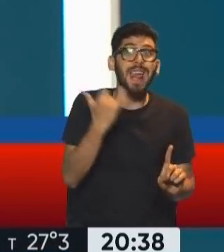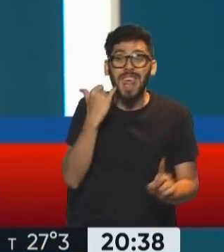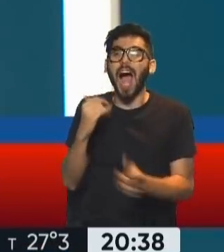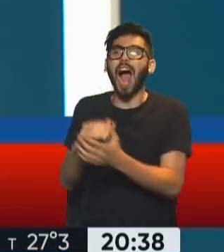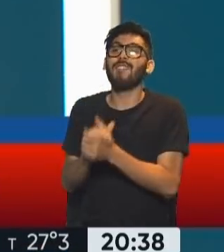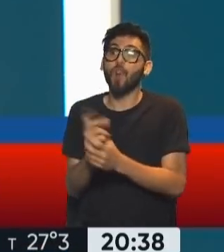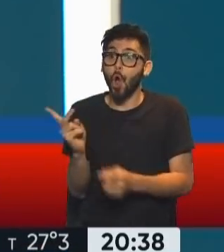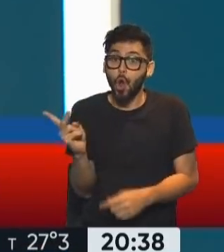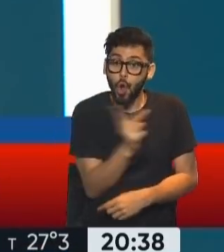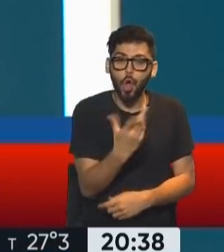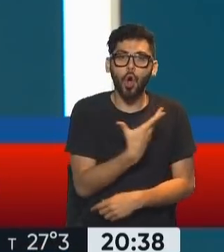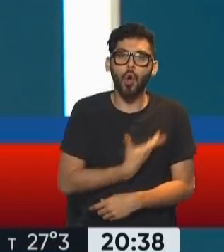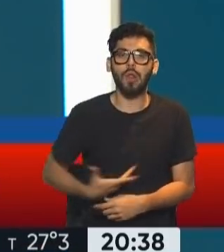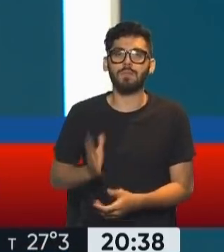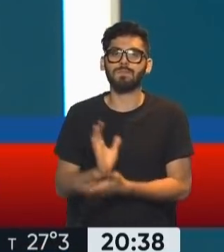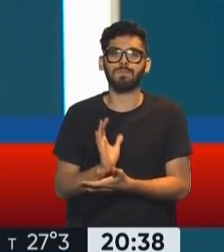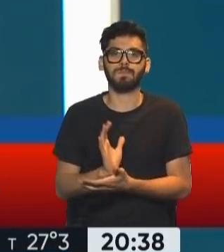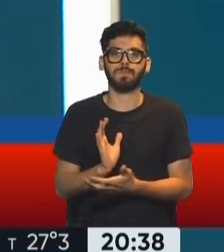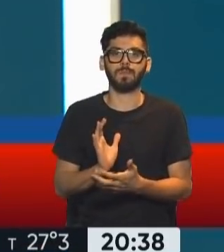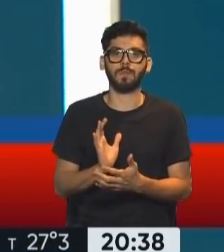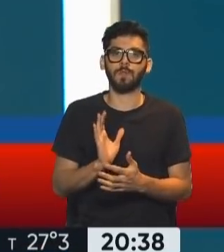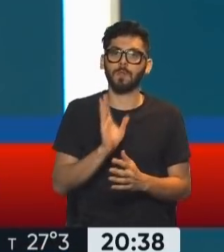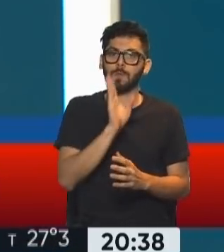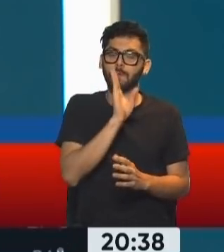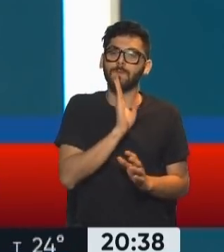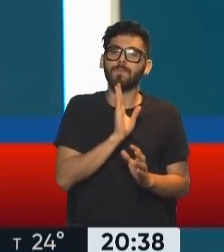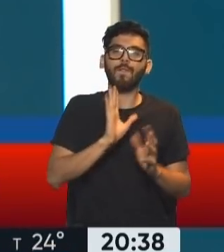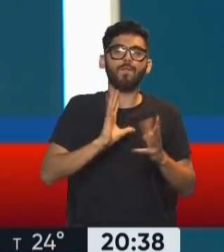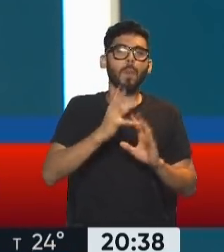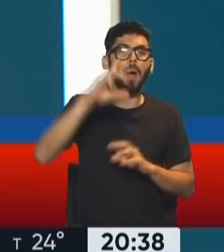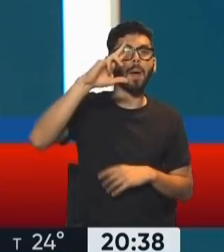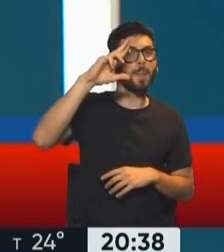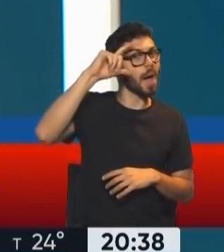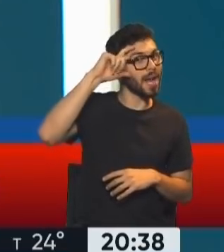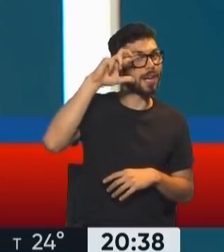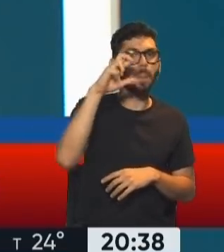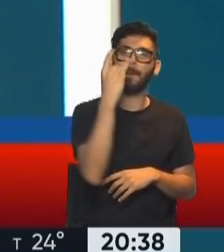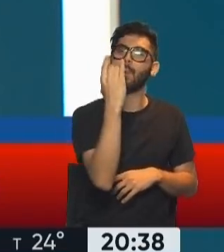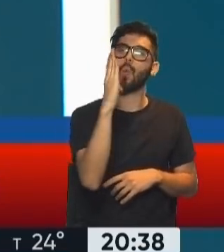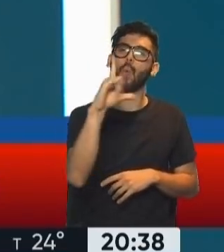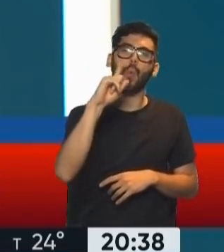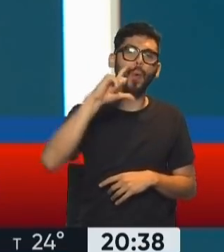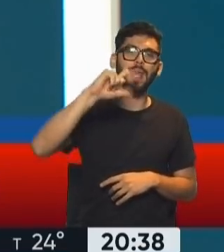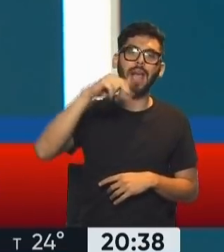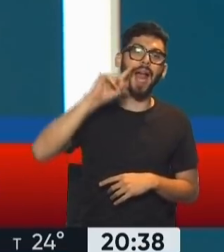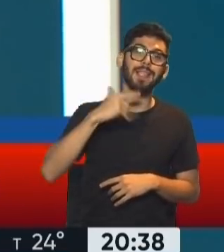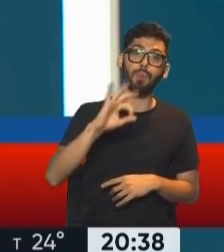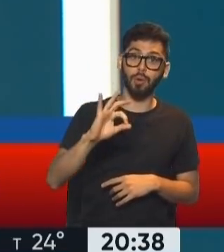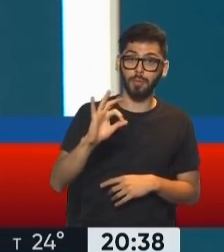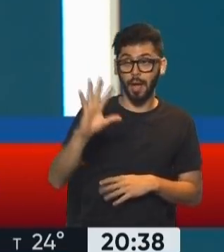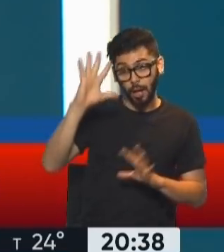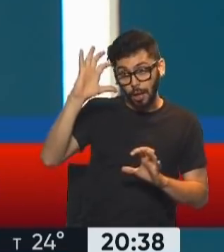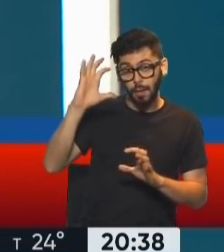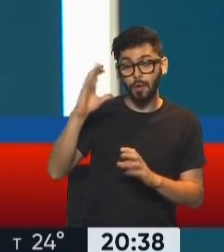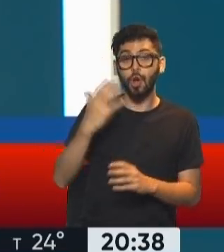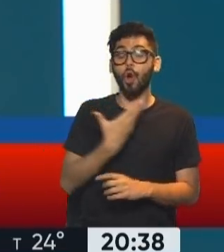fueron los más austeros y los más respetuosos del republicanismo. Habrá que recordar que Patricia Bullrich fue ministra en el gobierno de